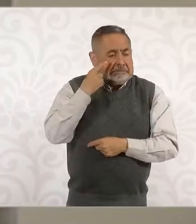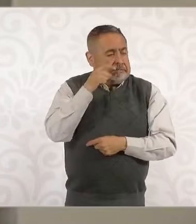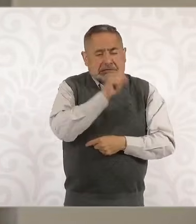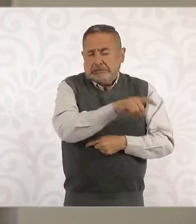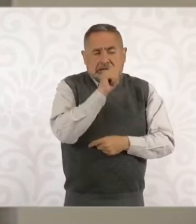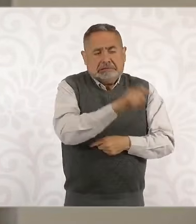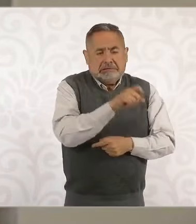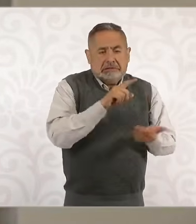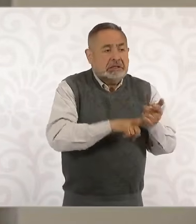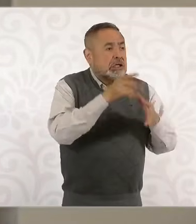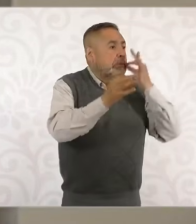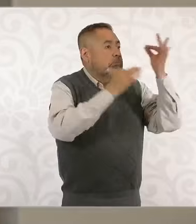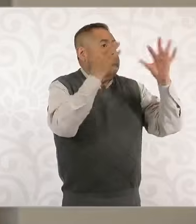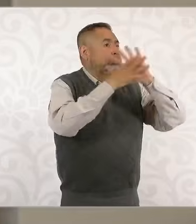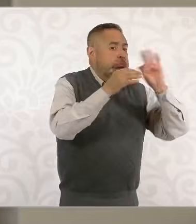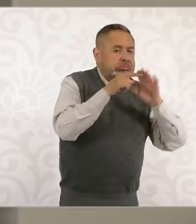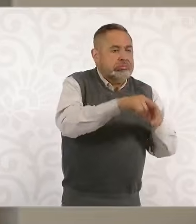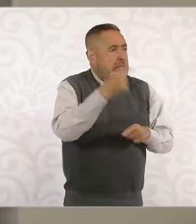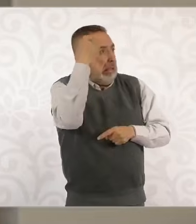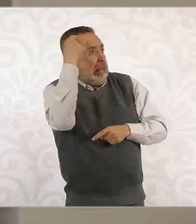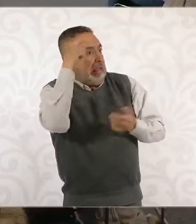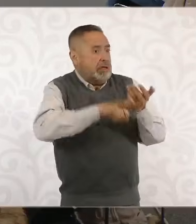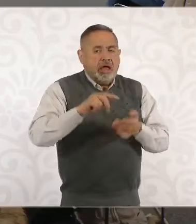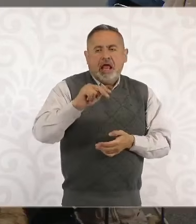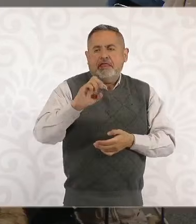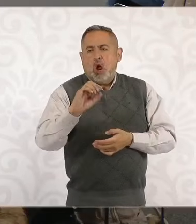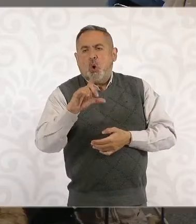principales promotores del pensamiento neoliberal?